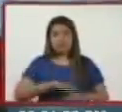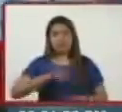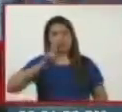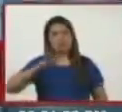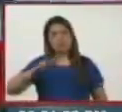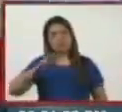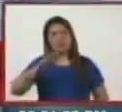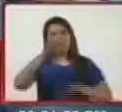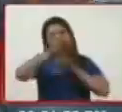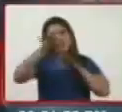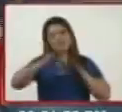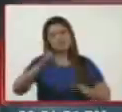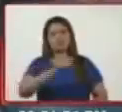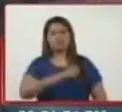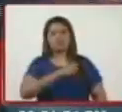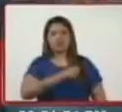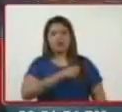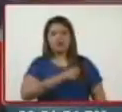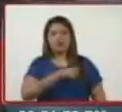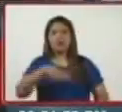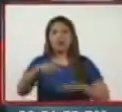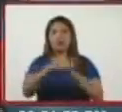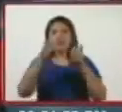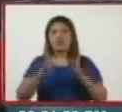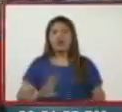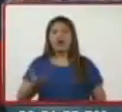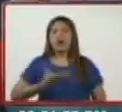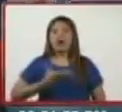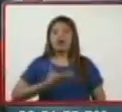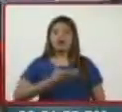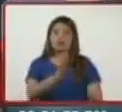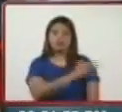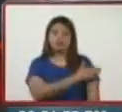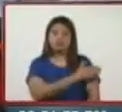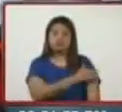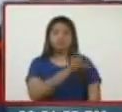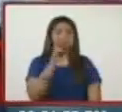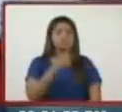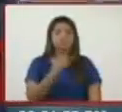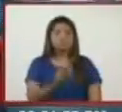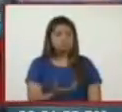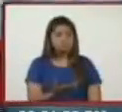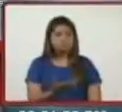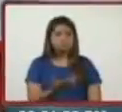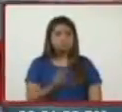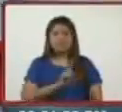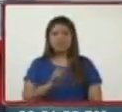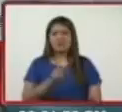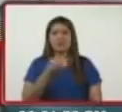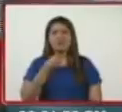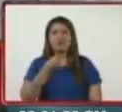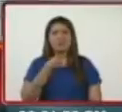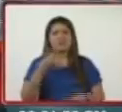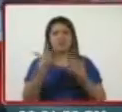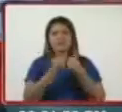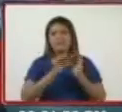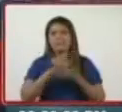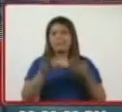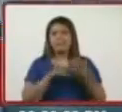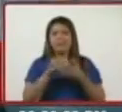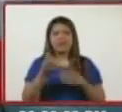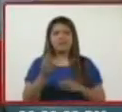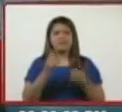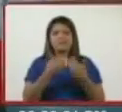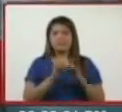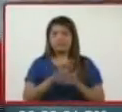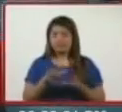municipio de Chacao y gobernadores, alcaldes de la derecha han dicho, pues, que ellos están en contra de todos estos focos de violencia, pues,